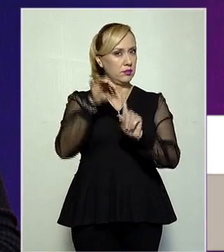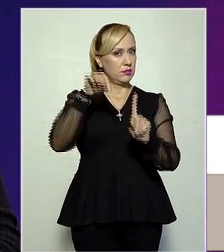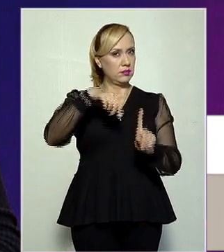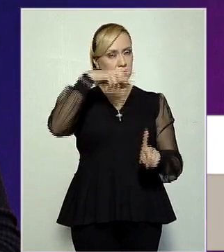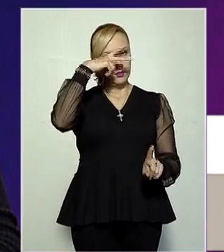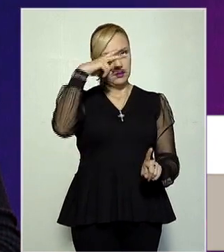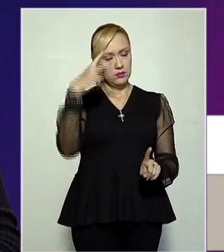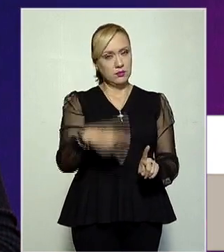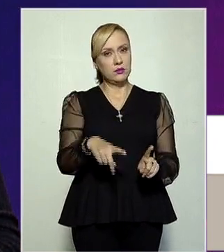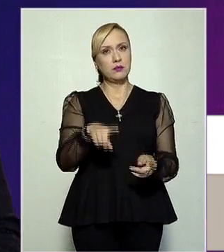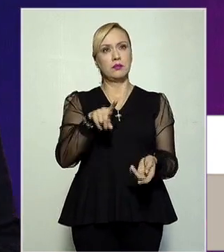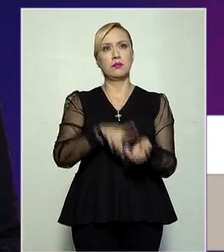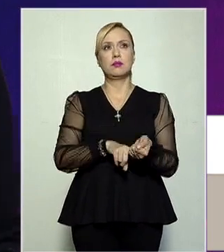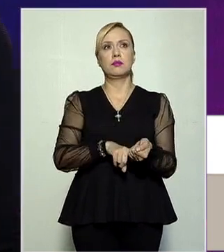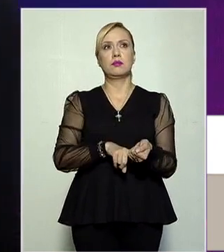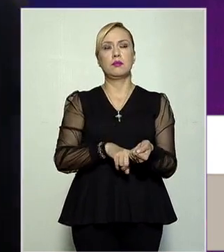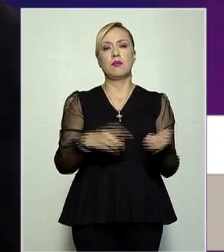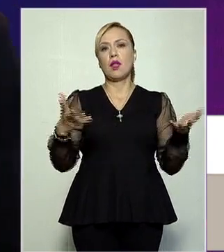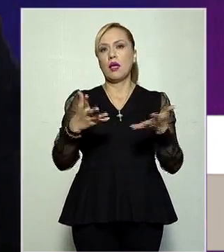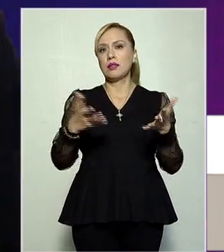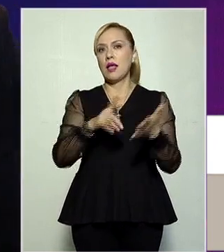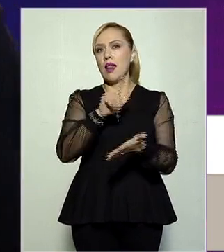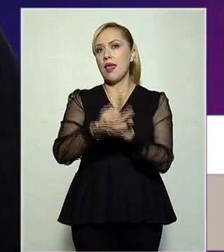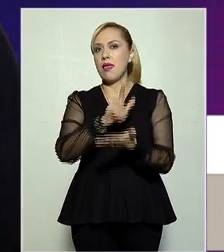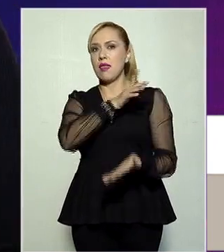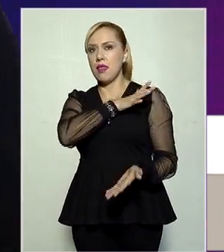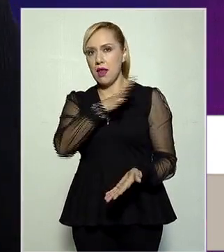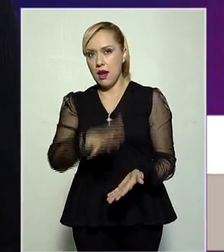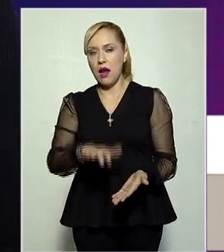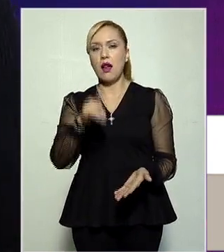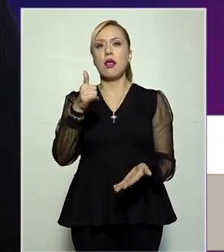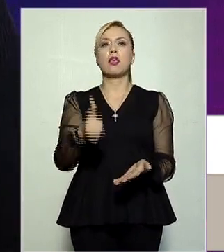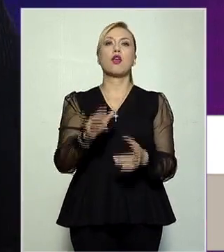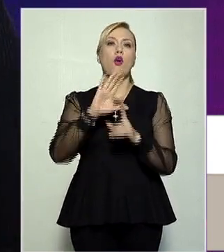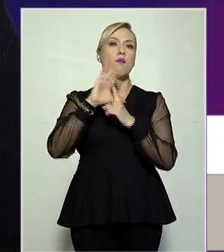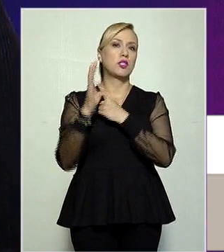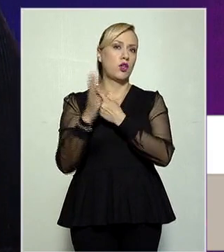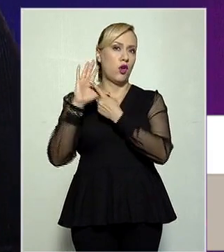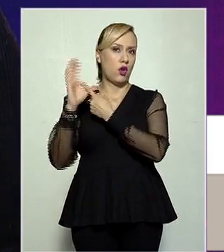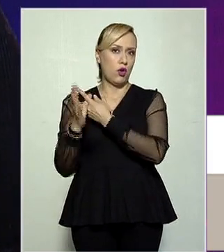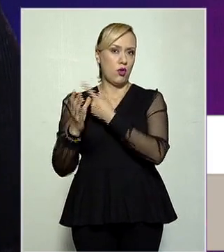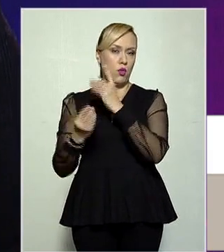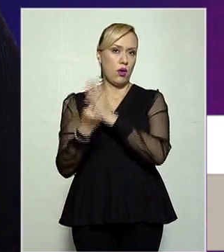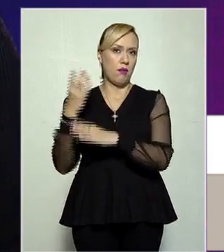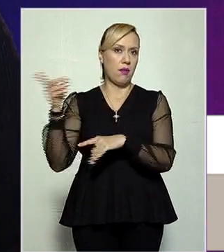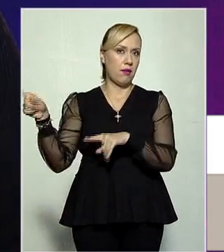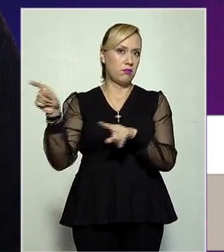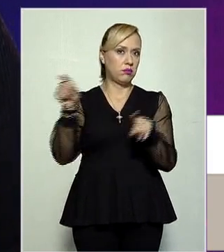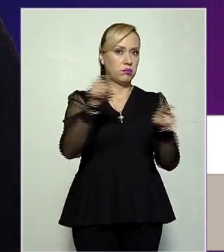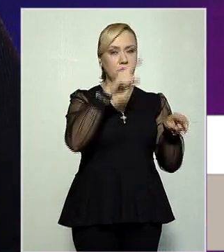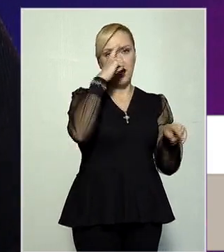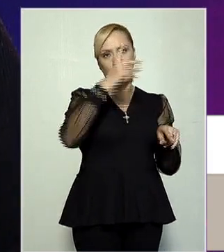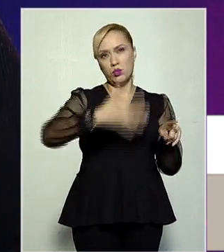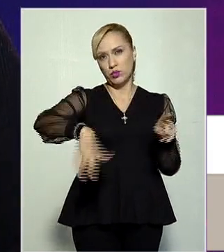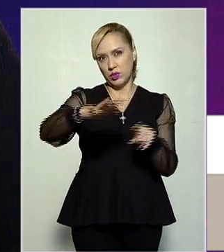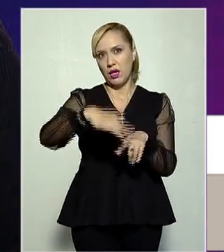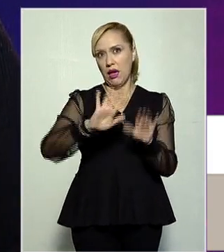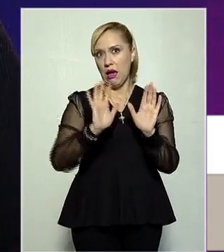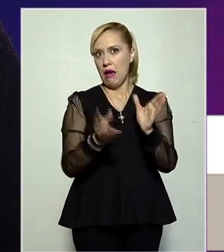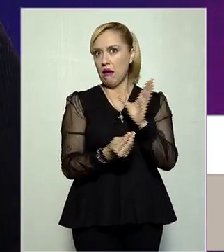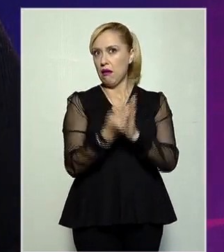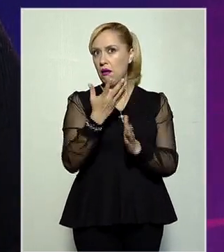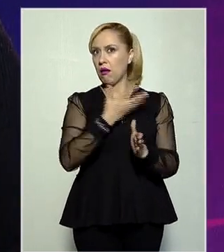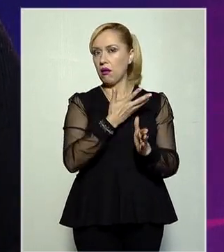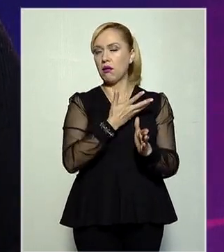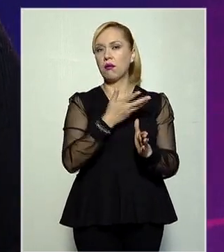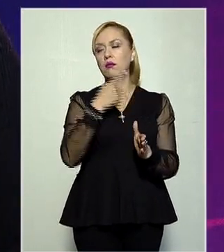y que motivaron tanto la creación de la ley general como incluso la creación de las comisiones de búsqueda es que lo